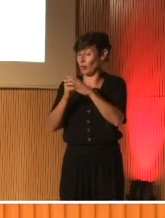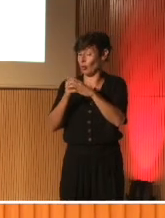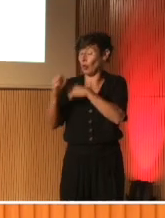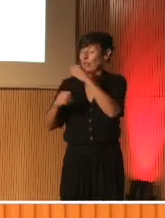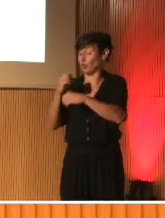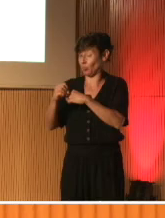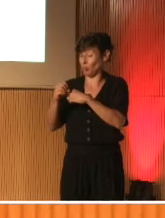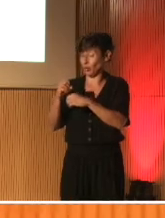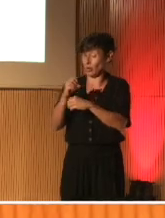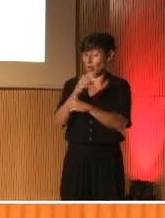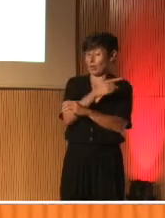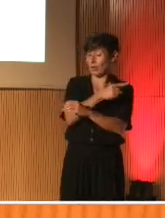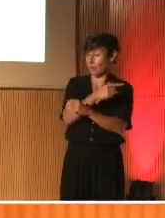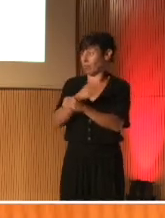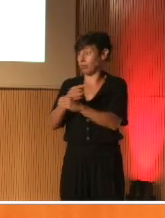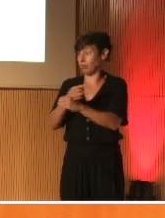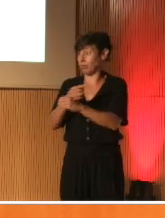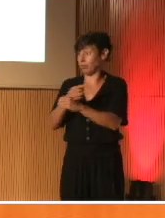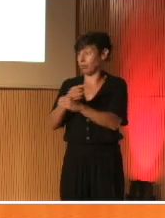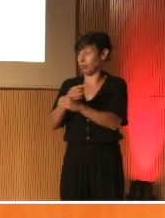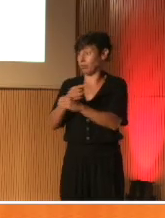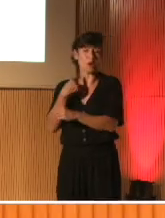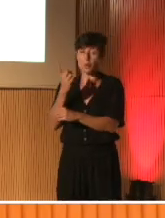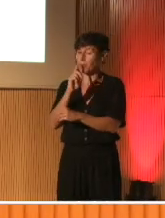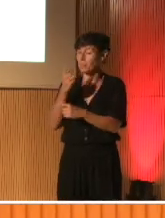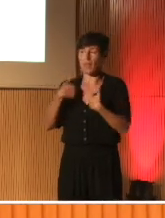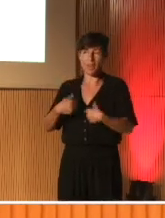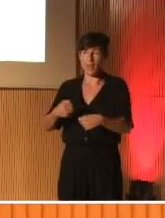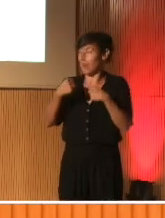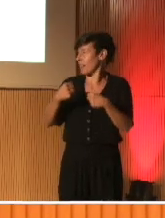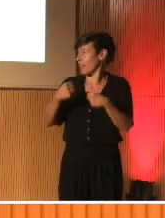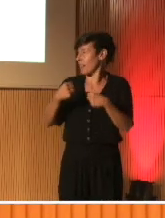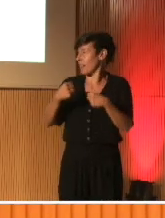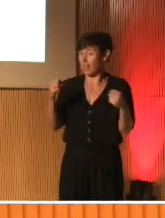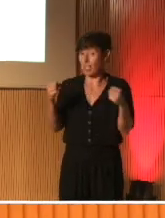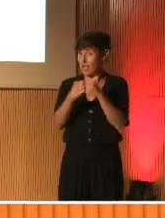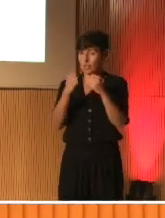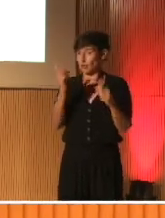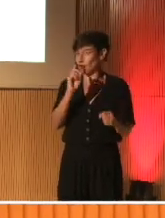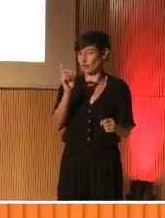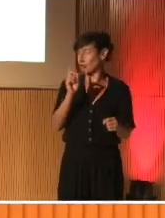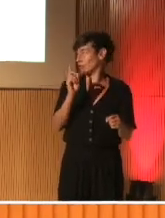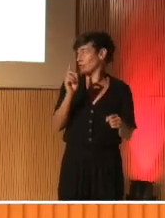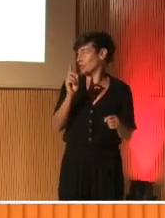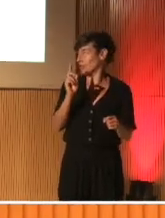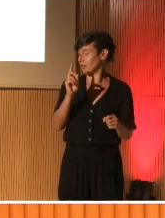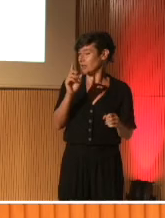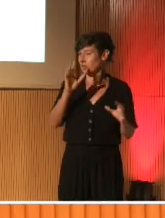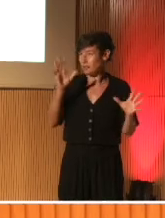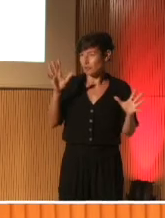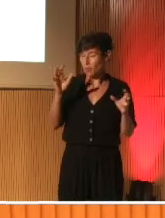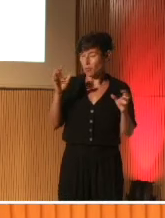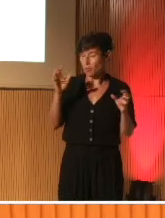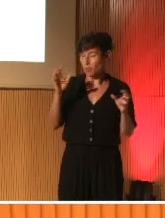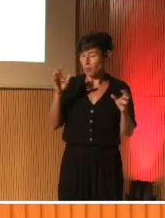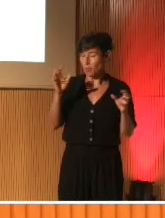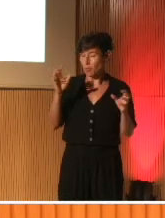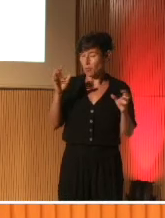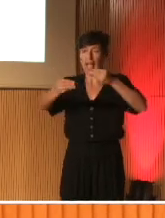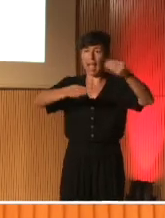la inmensa mayoría no pierde energía al chocar lo que entendemos como colisiones elásticas